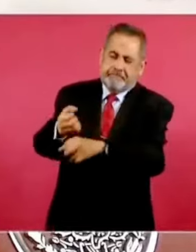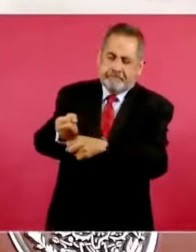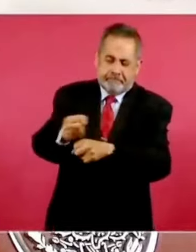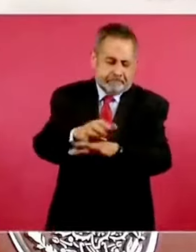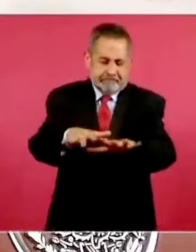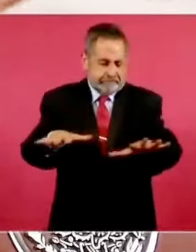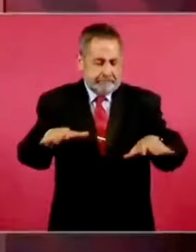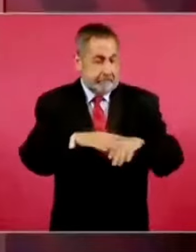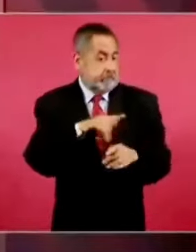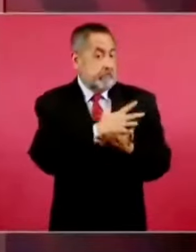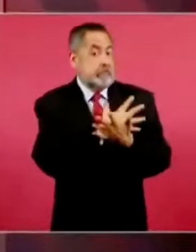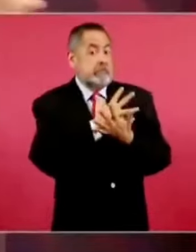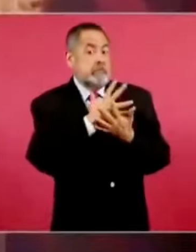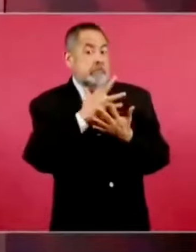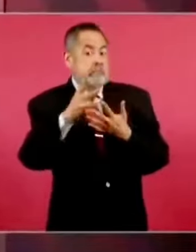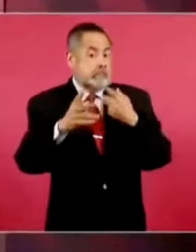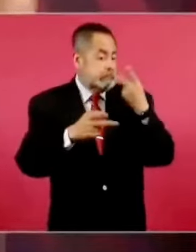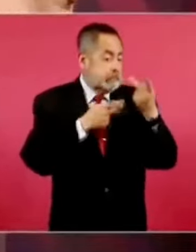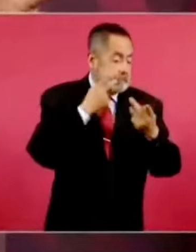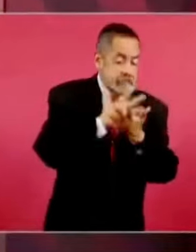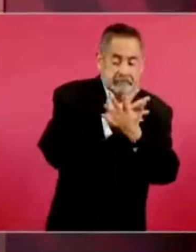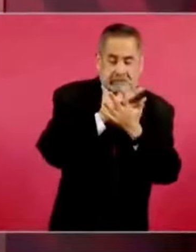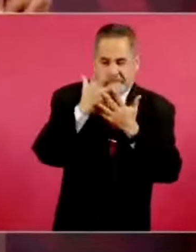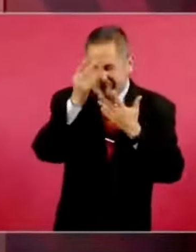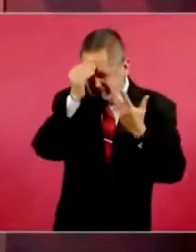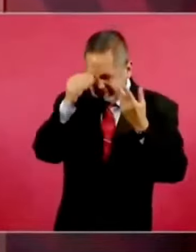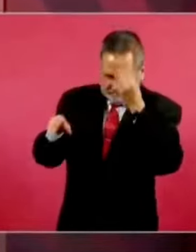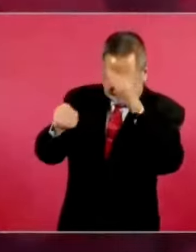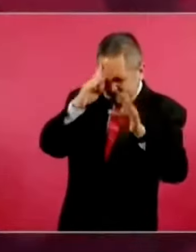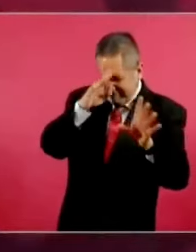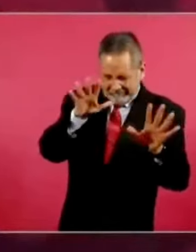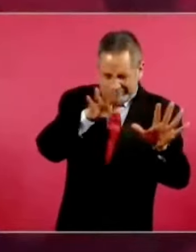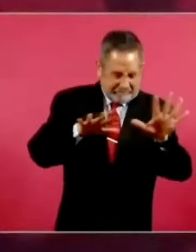o sea, buscando enrarecer, ¿no?